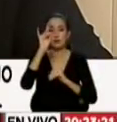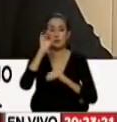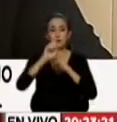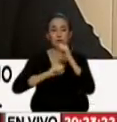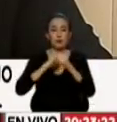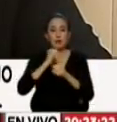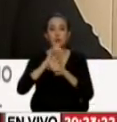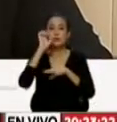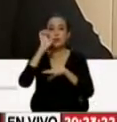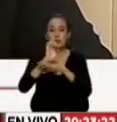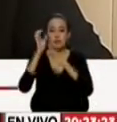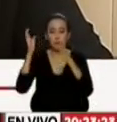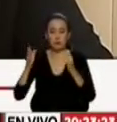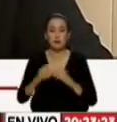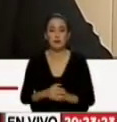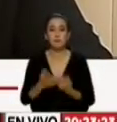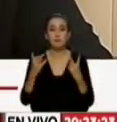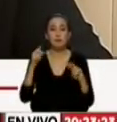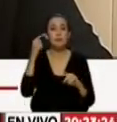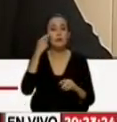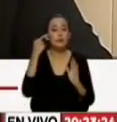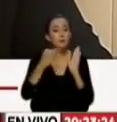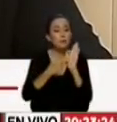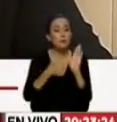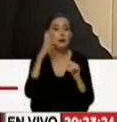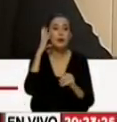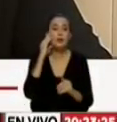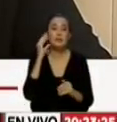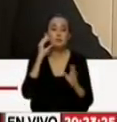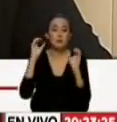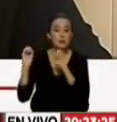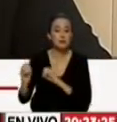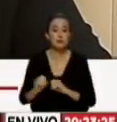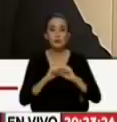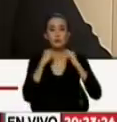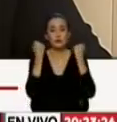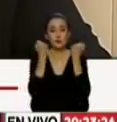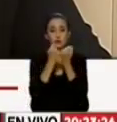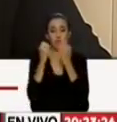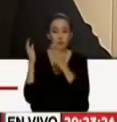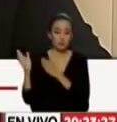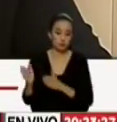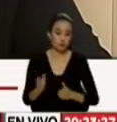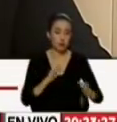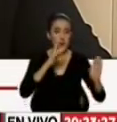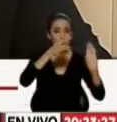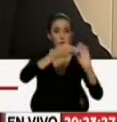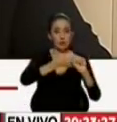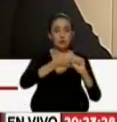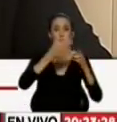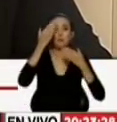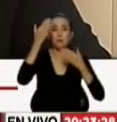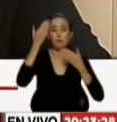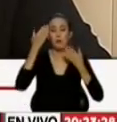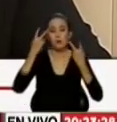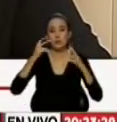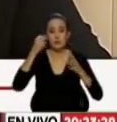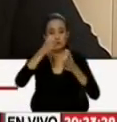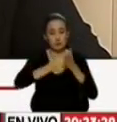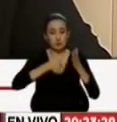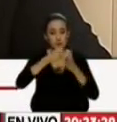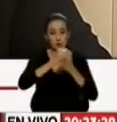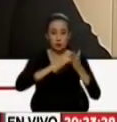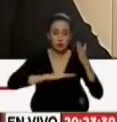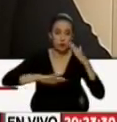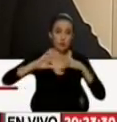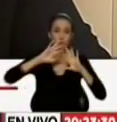que probar tener trayectoria en organizaciones sociales, trayectoria en participación política, lucha contra la